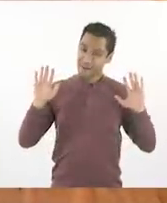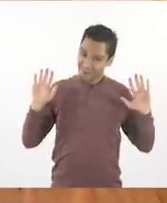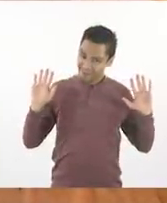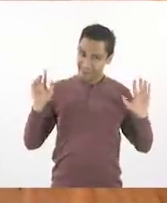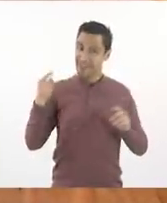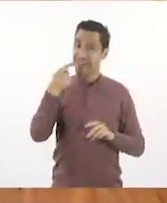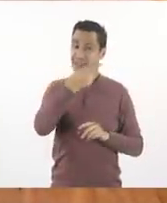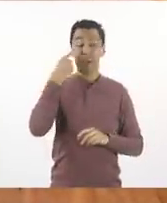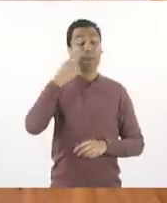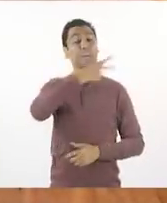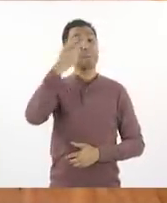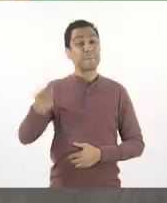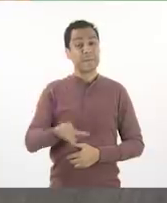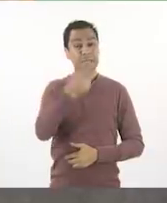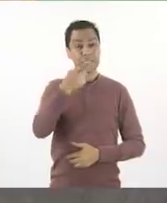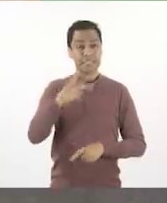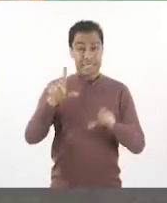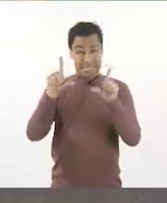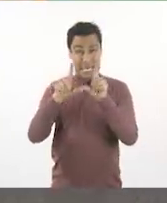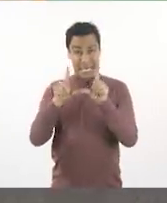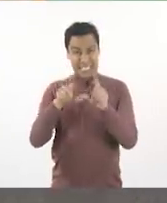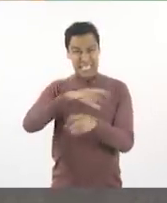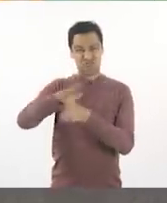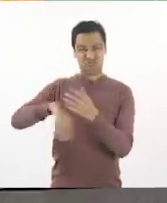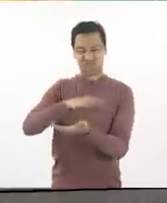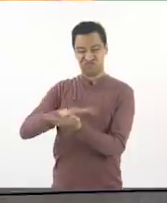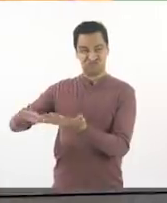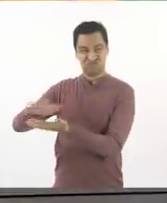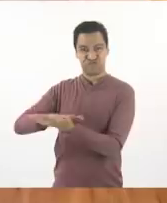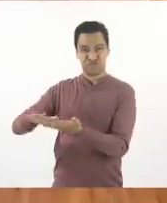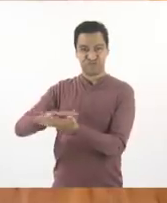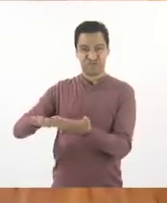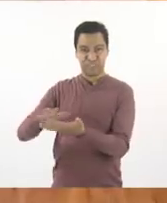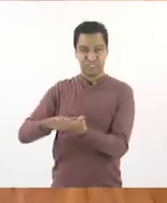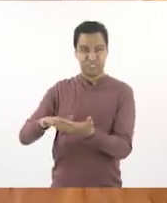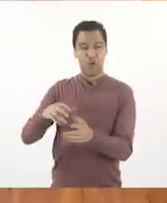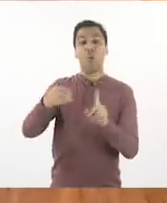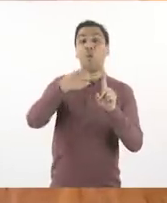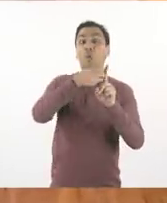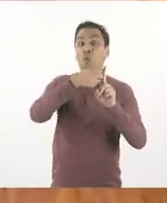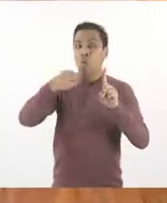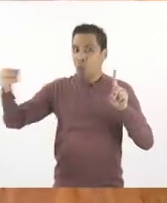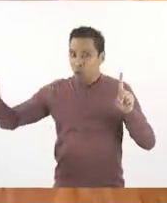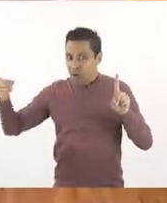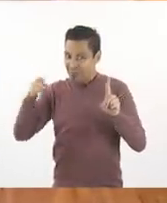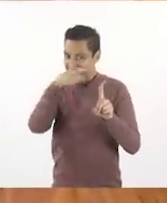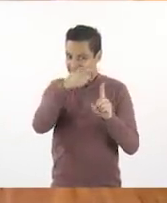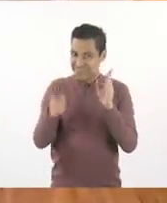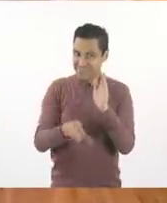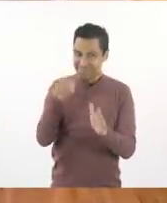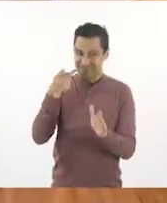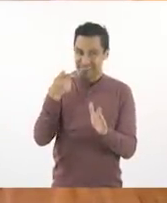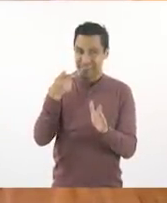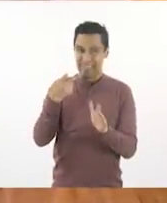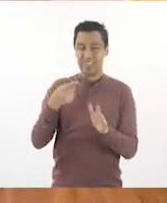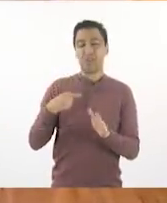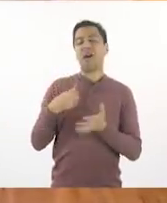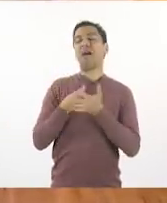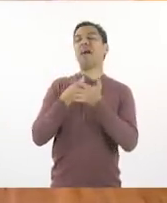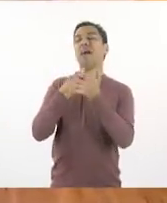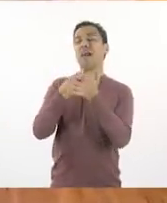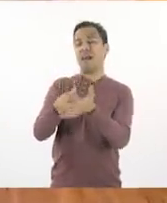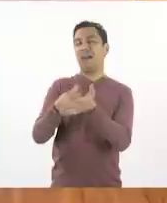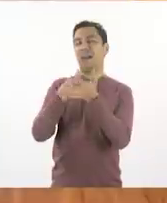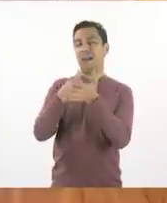a revolver estas tarjetas. Muy bien. Y él las va a ir acomodando, pero para no ser tan malos, vamos a